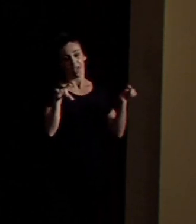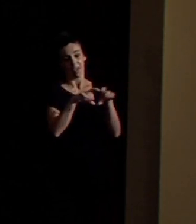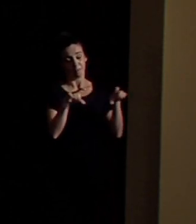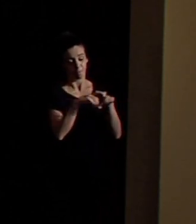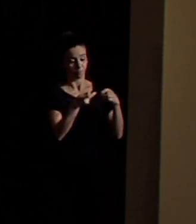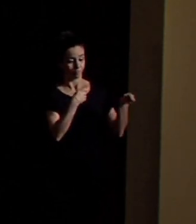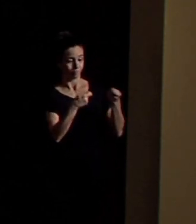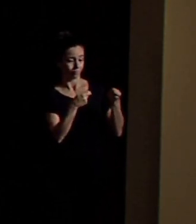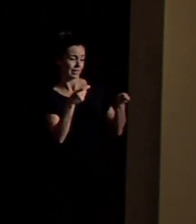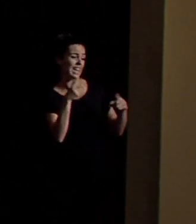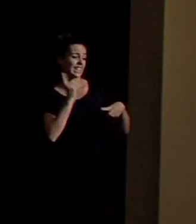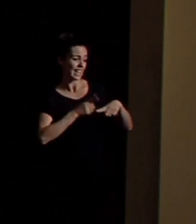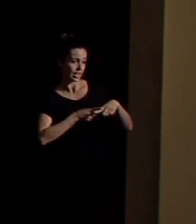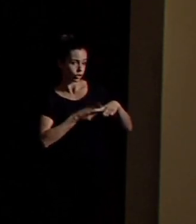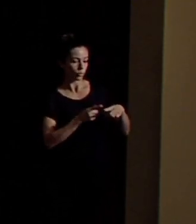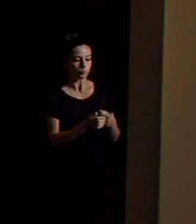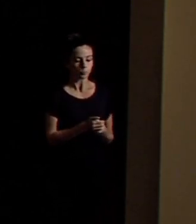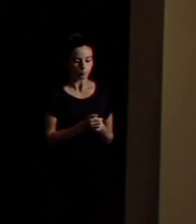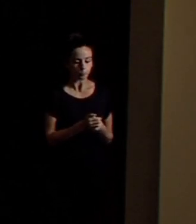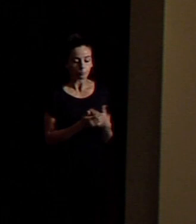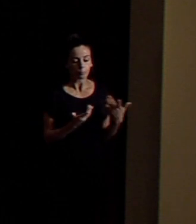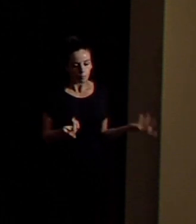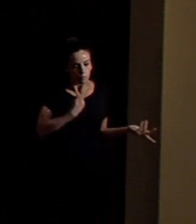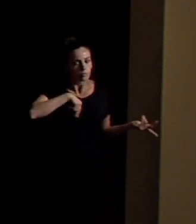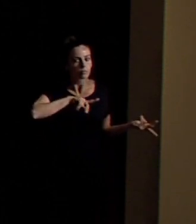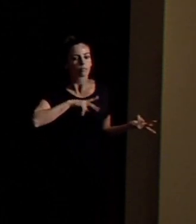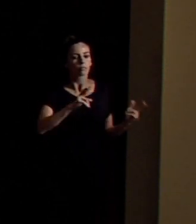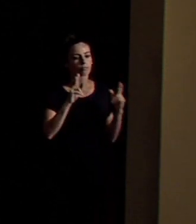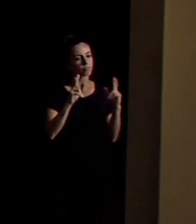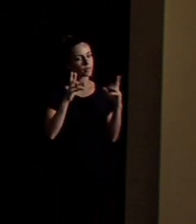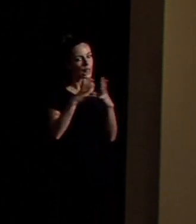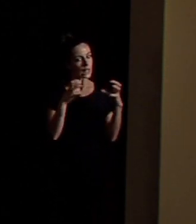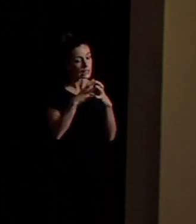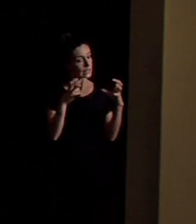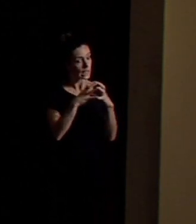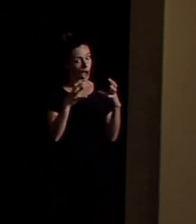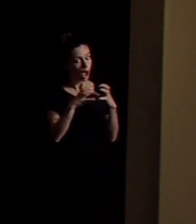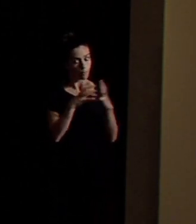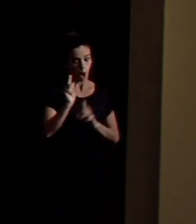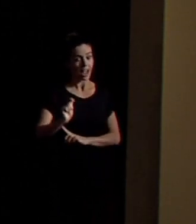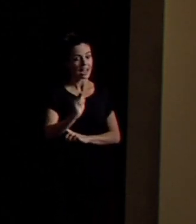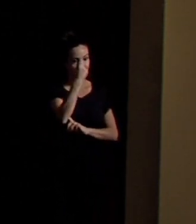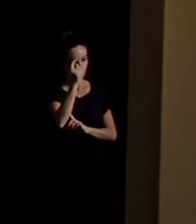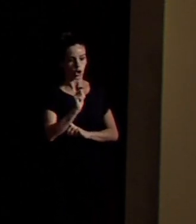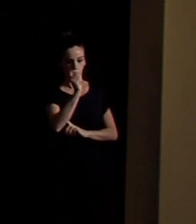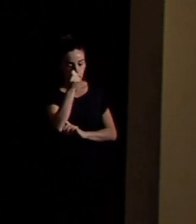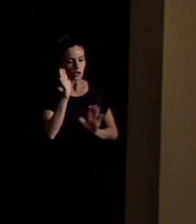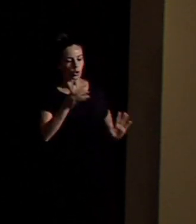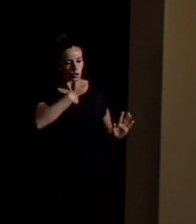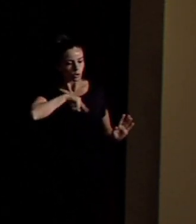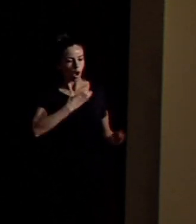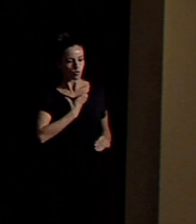a esa industria del sexo, y le deseamos sobre todo el mayor de los éxitos, ¿no? Al menos contarán con el Ayuntamiento de